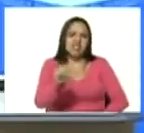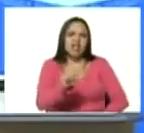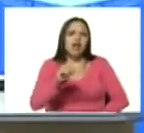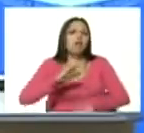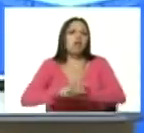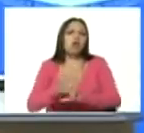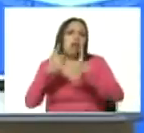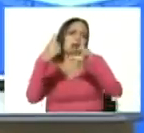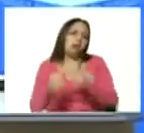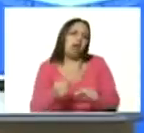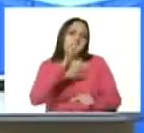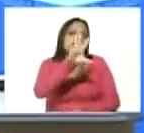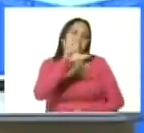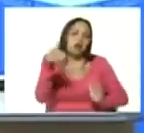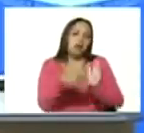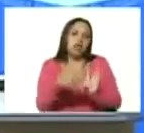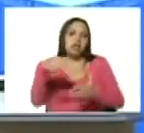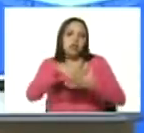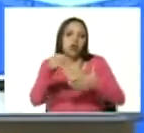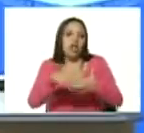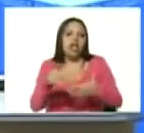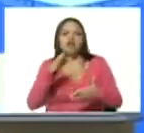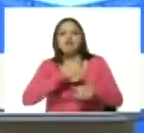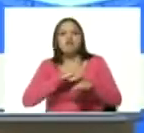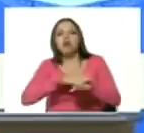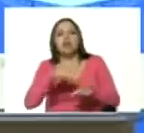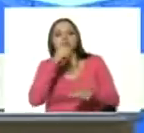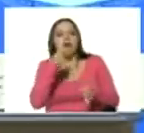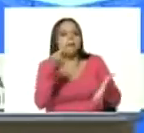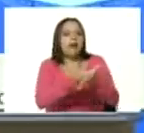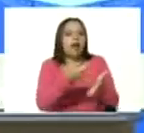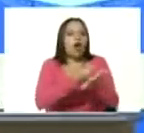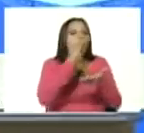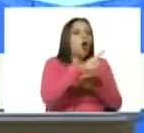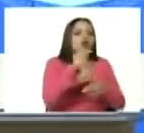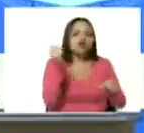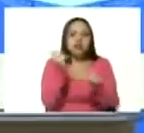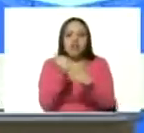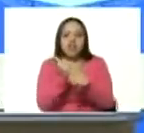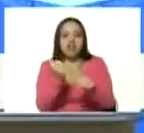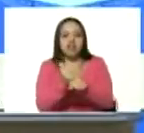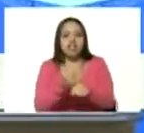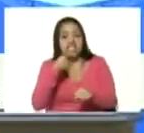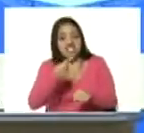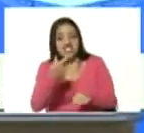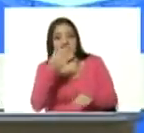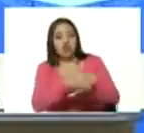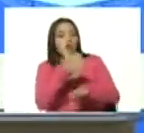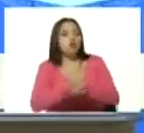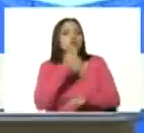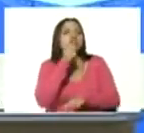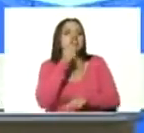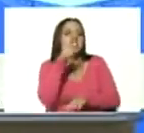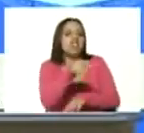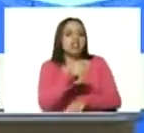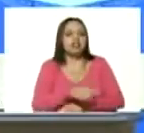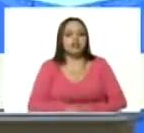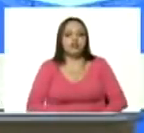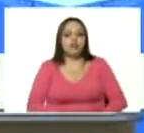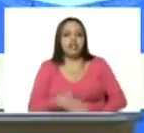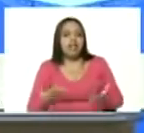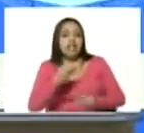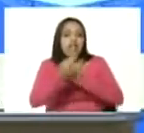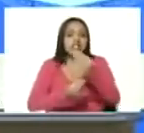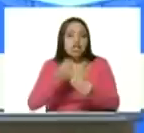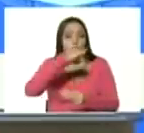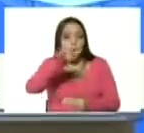a 5 mil dólares solamente y porque no están pagándole a los otros empleados, y acusa directamente a Julio Borges que qué está haciendo con esos